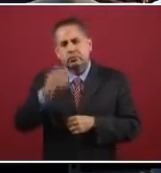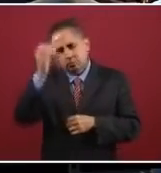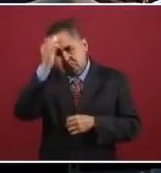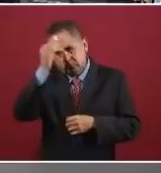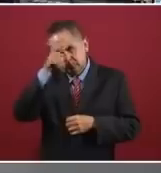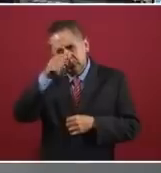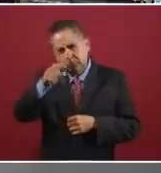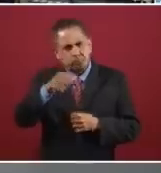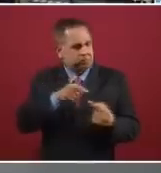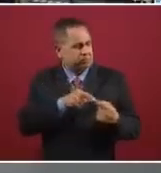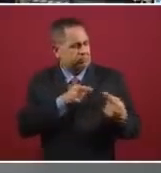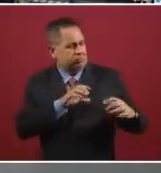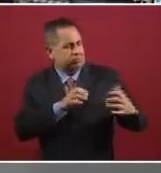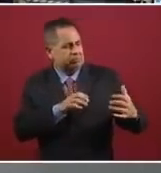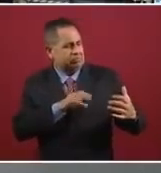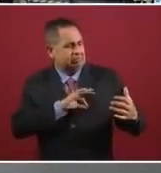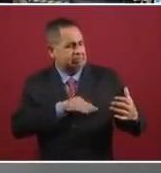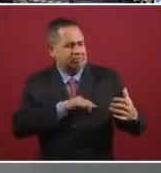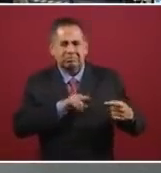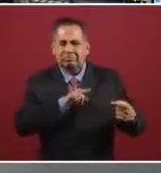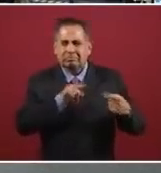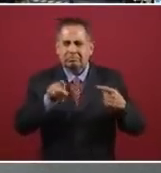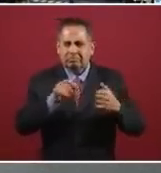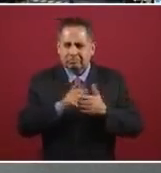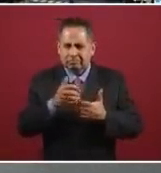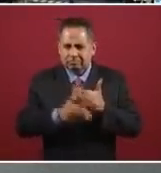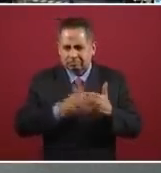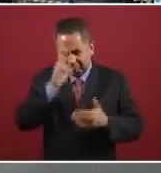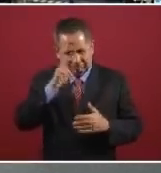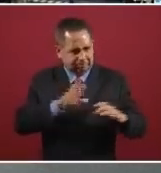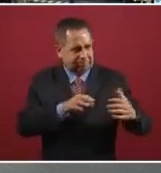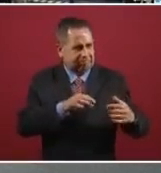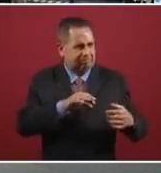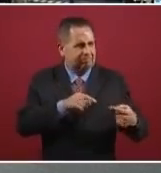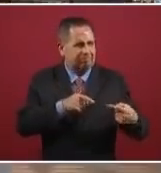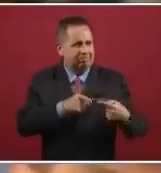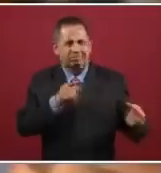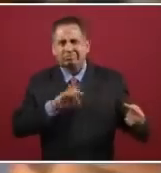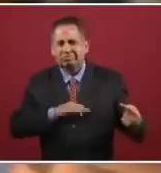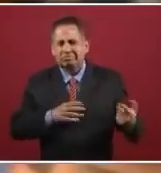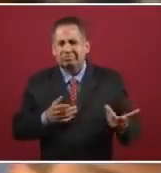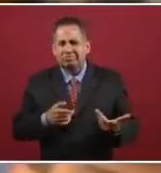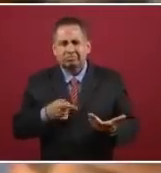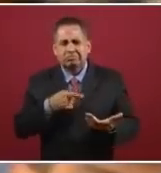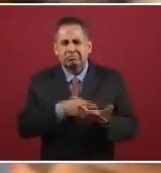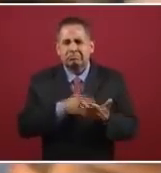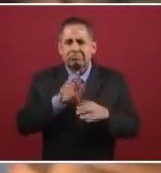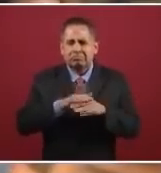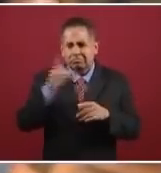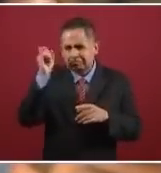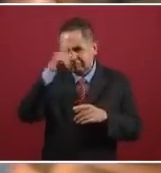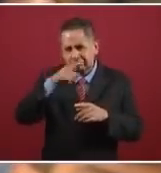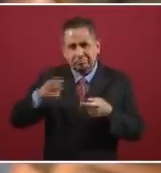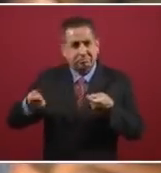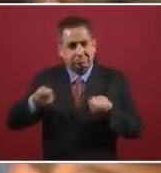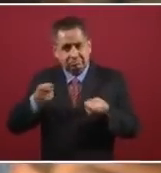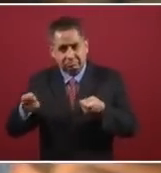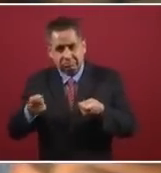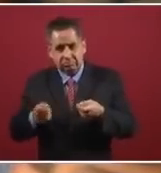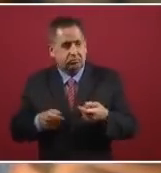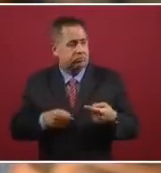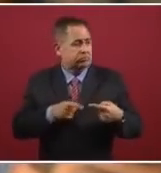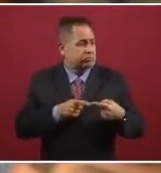esta oposición tóxica? Y lo digo con todo respeto. ¿Termina siendo más difícil gobernar el no tener